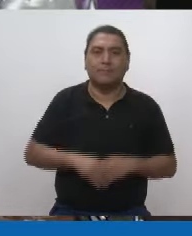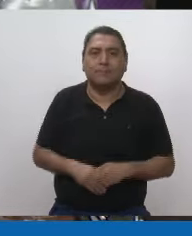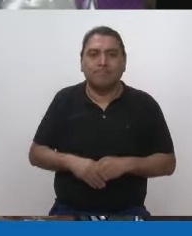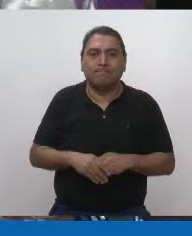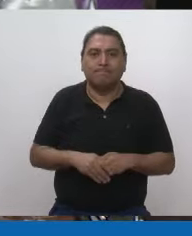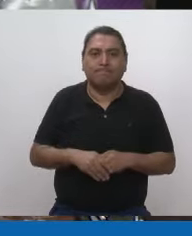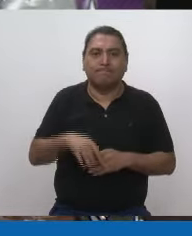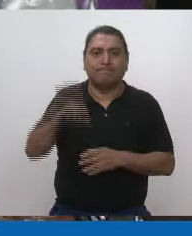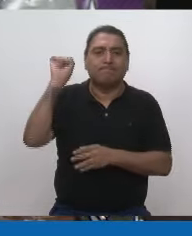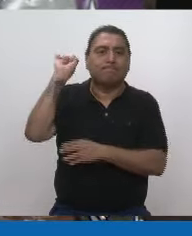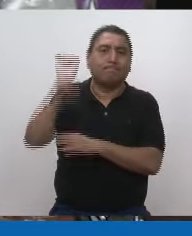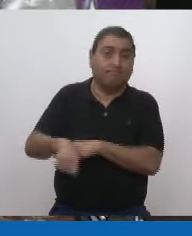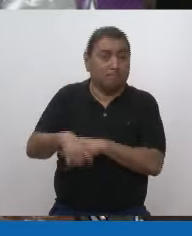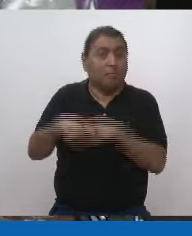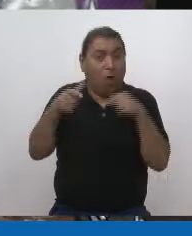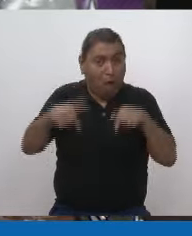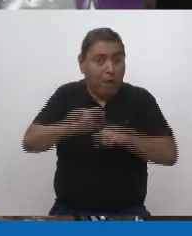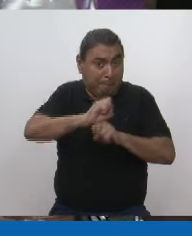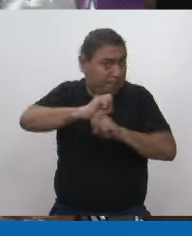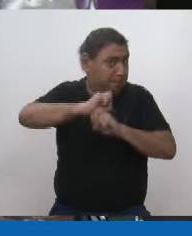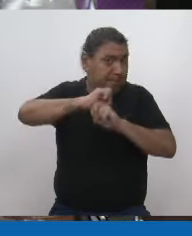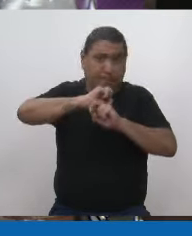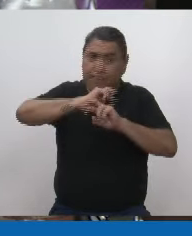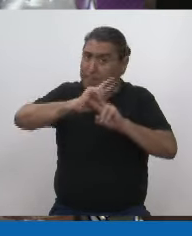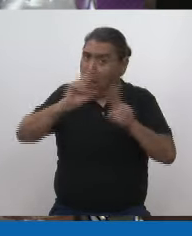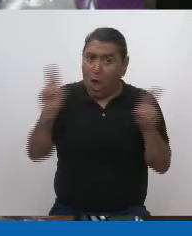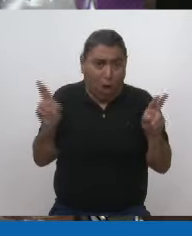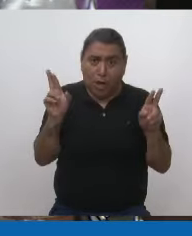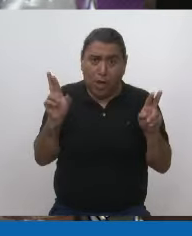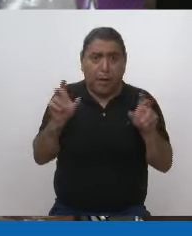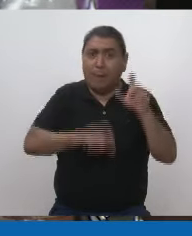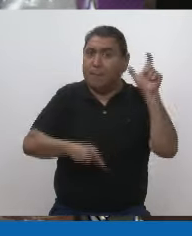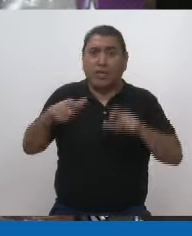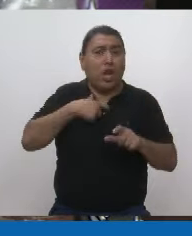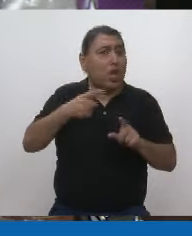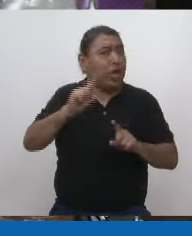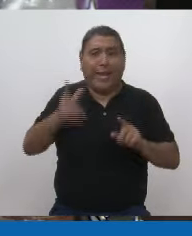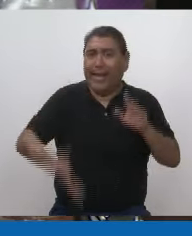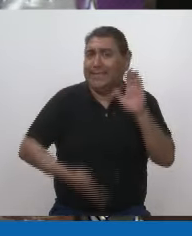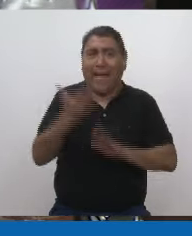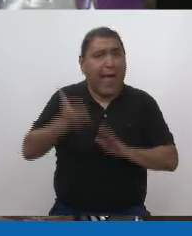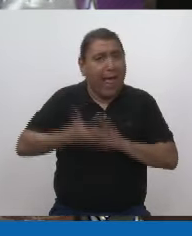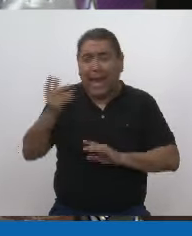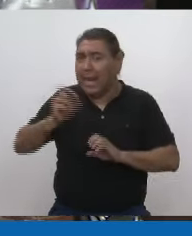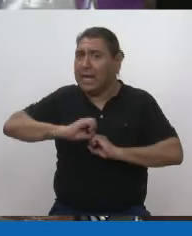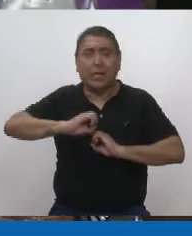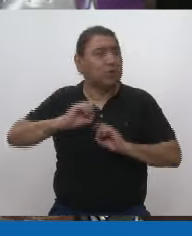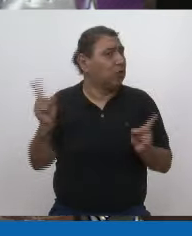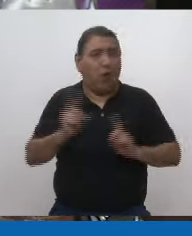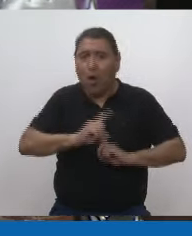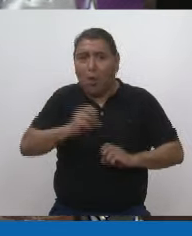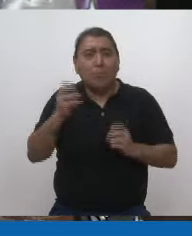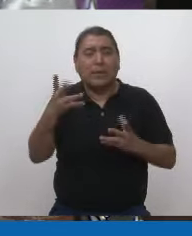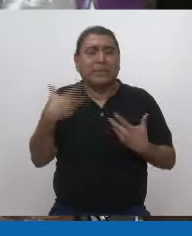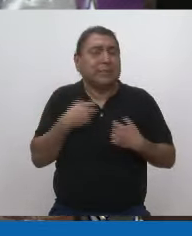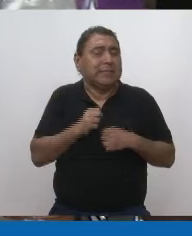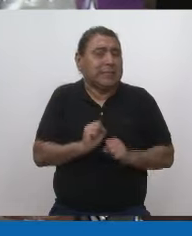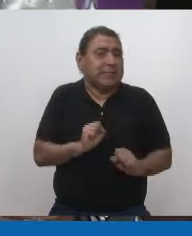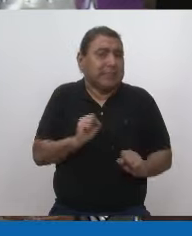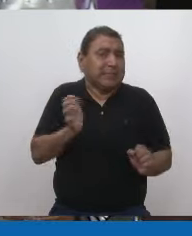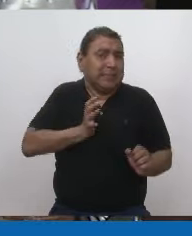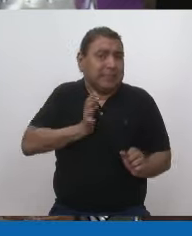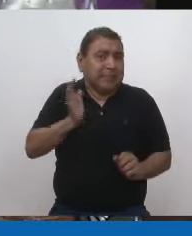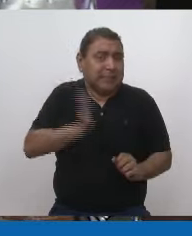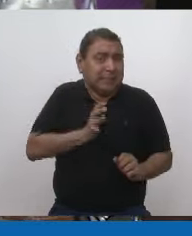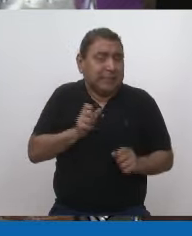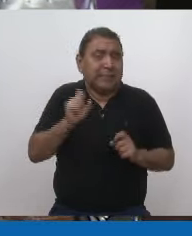Pero hoy es mucho peor. Hoy la gente no quiere salir a ningún lado porque tiene terror de salir a la calle, porque